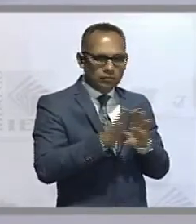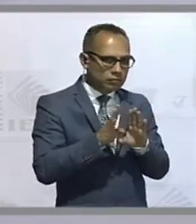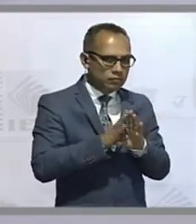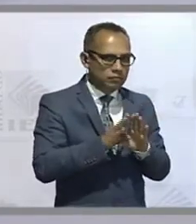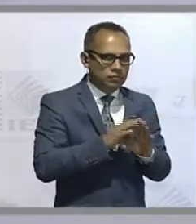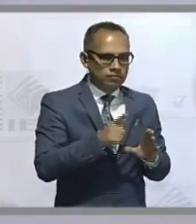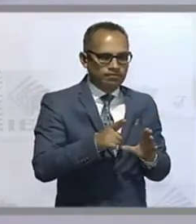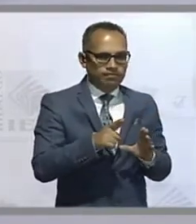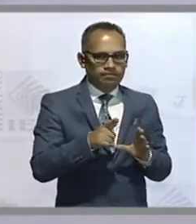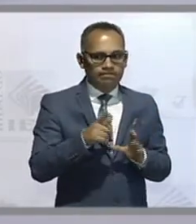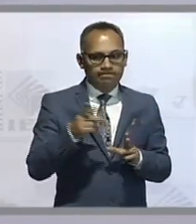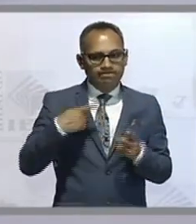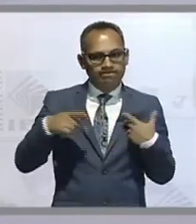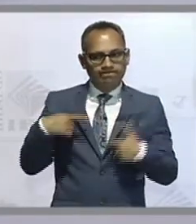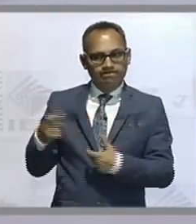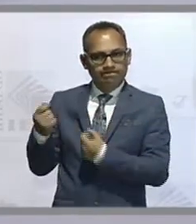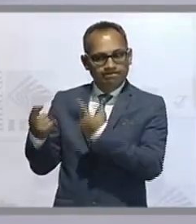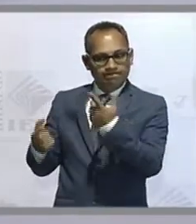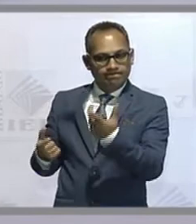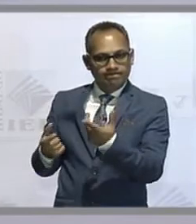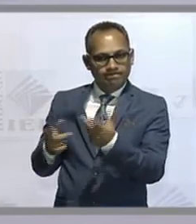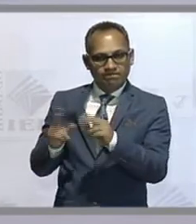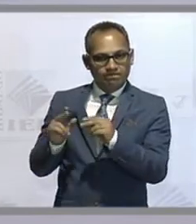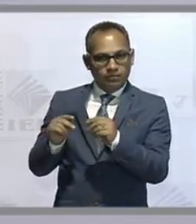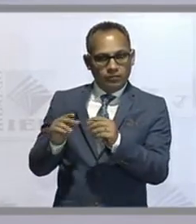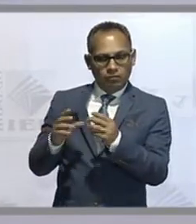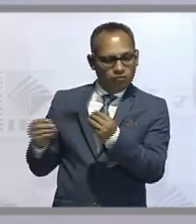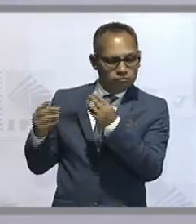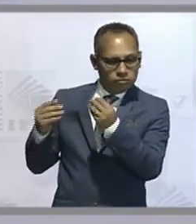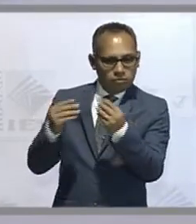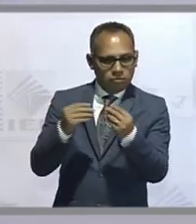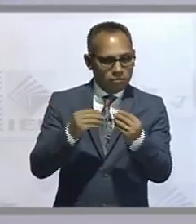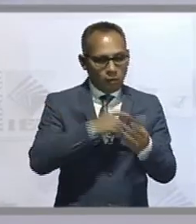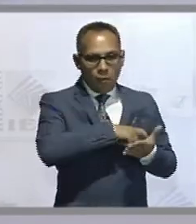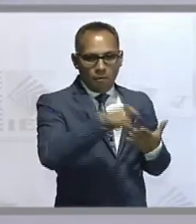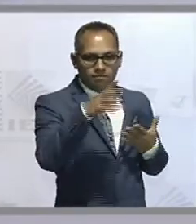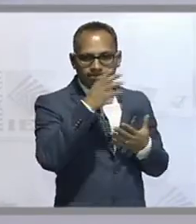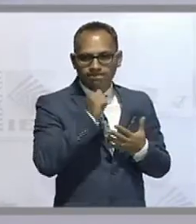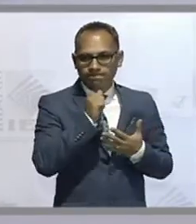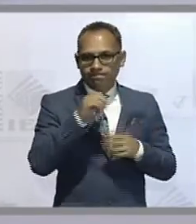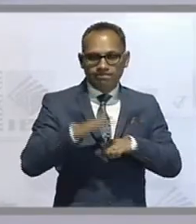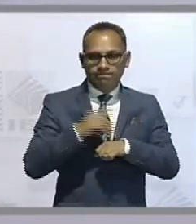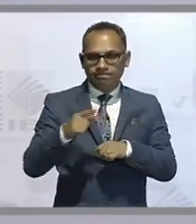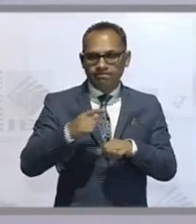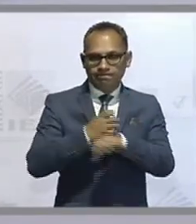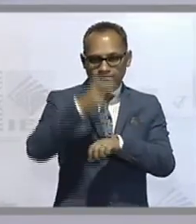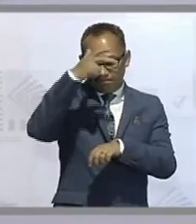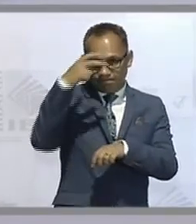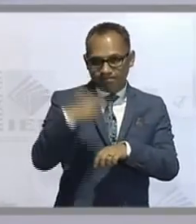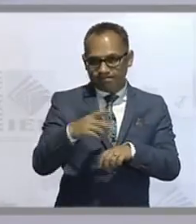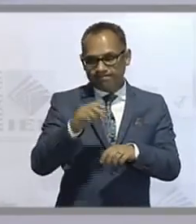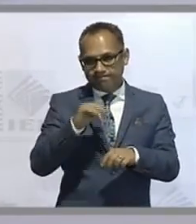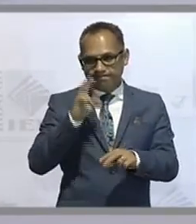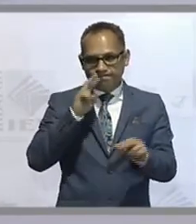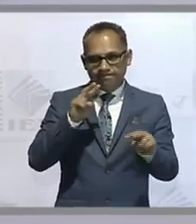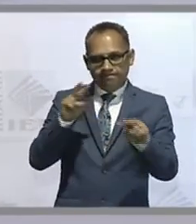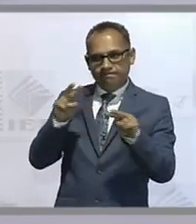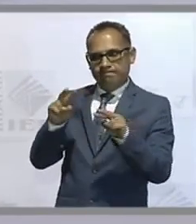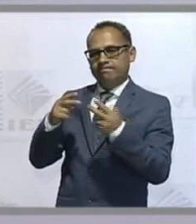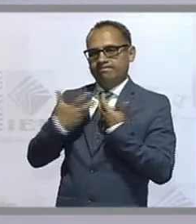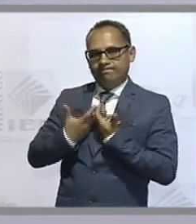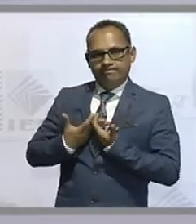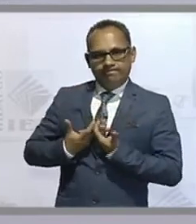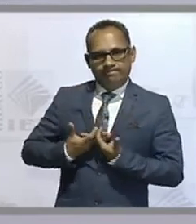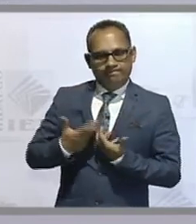puede comprarlos hay tristeza en los hogares de hidalgo hay tristeza pero a la vez hay también una gran